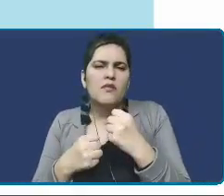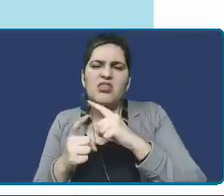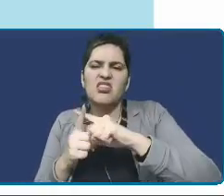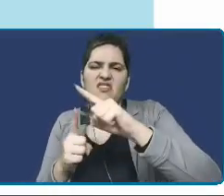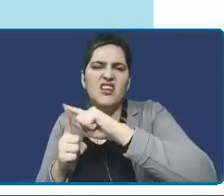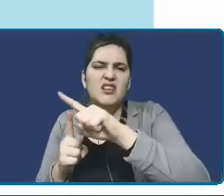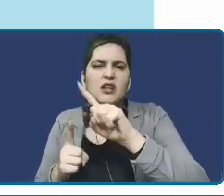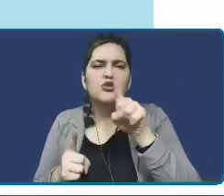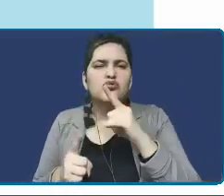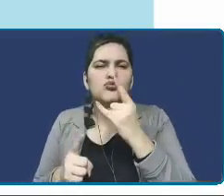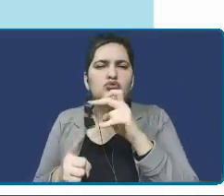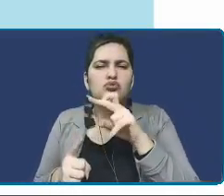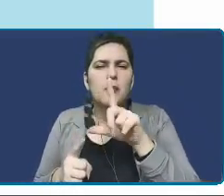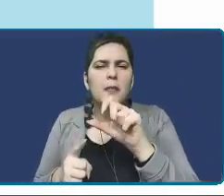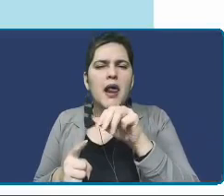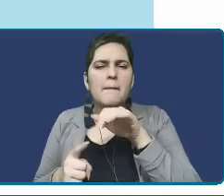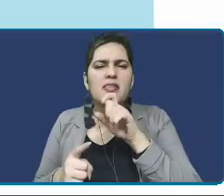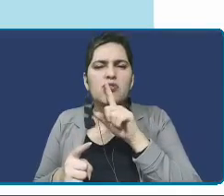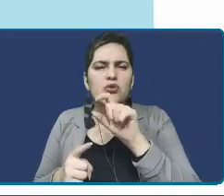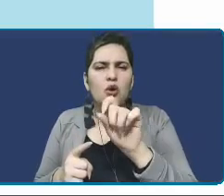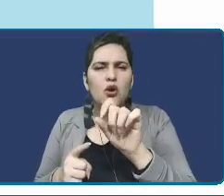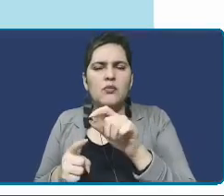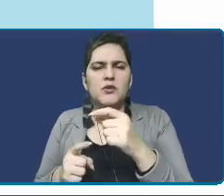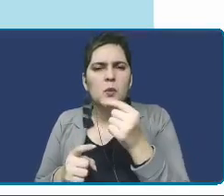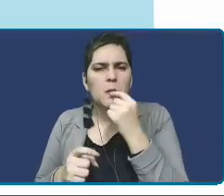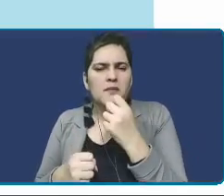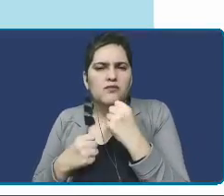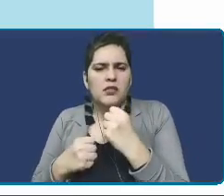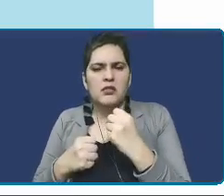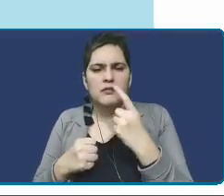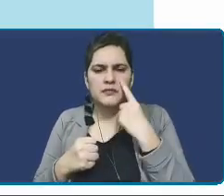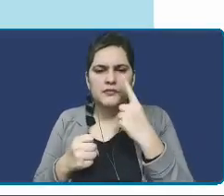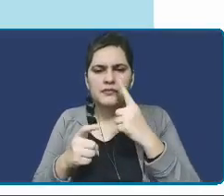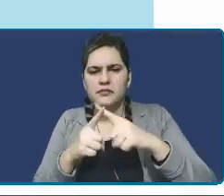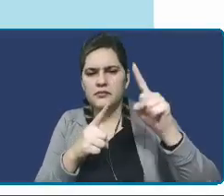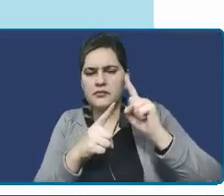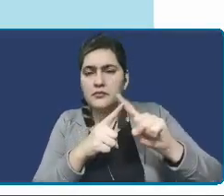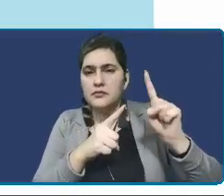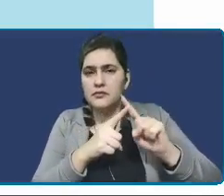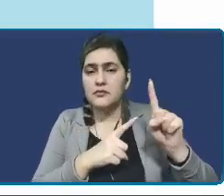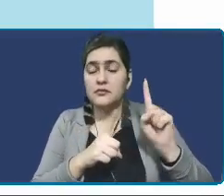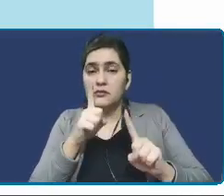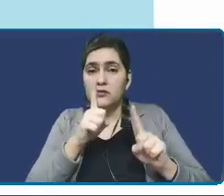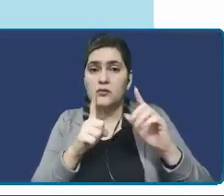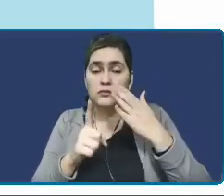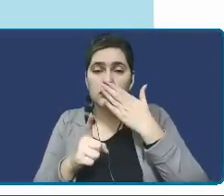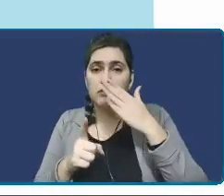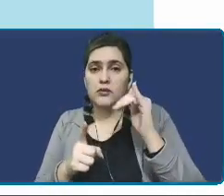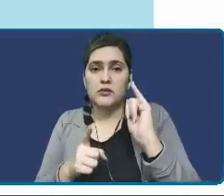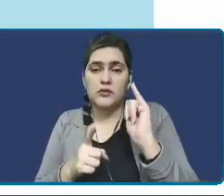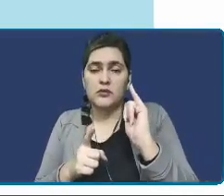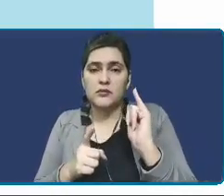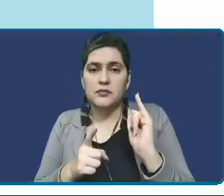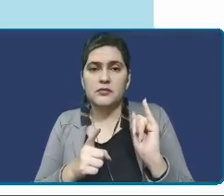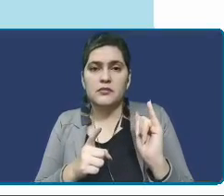las otras cosas, también con algunas cosas, pero también si lo ponemos en orden,